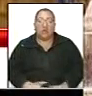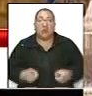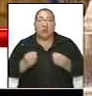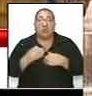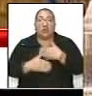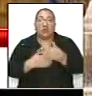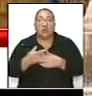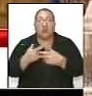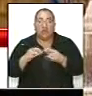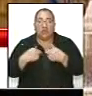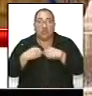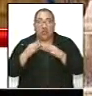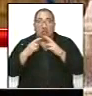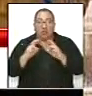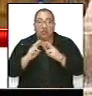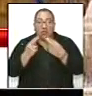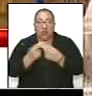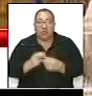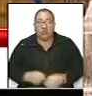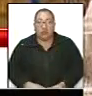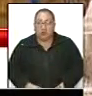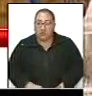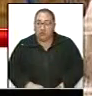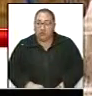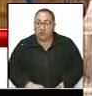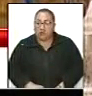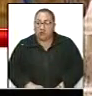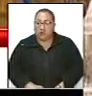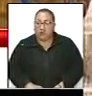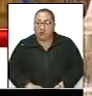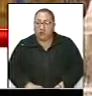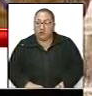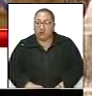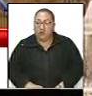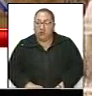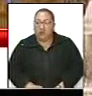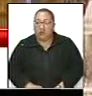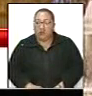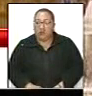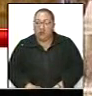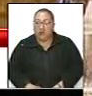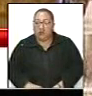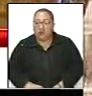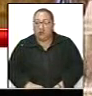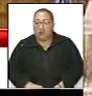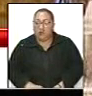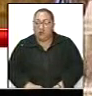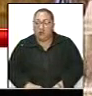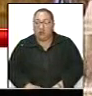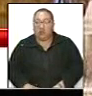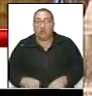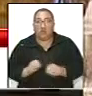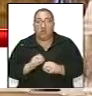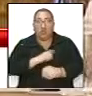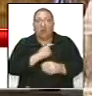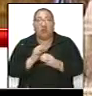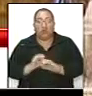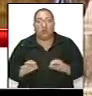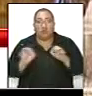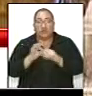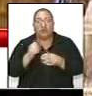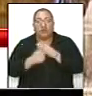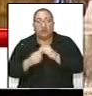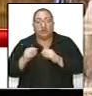resultados que viene teniendo este sistema. Por otro lado, estamos haciendo un esfuerzo muy importante de reordenar el sistema